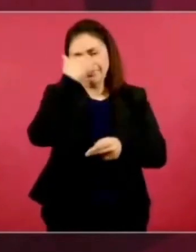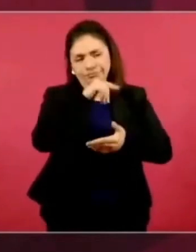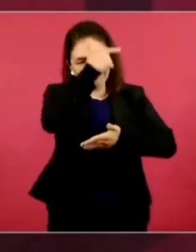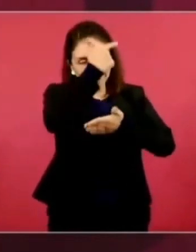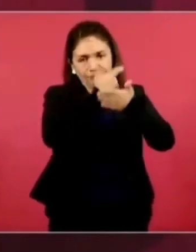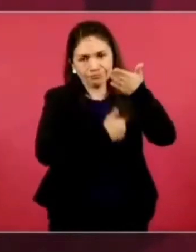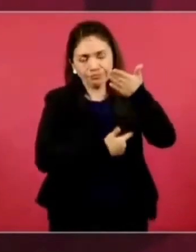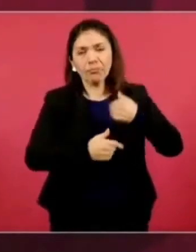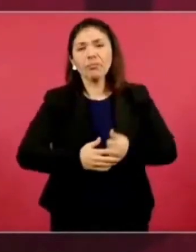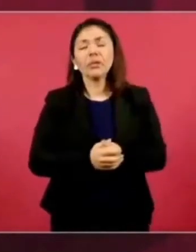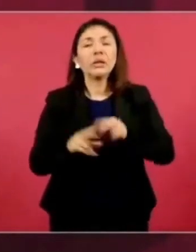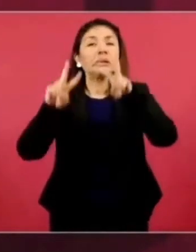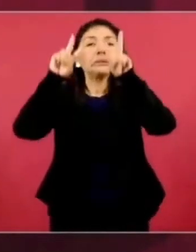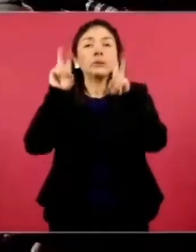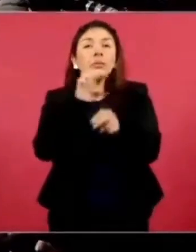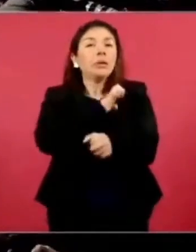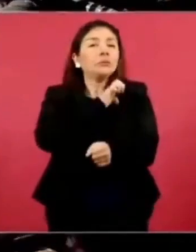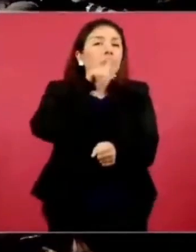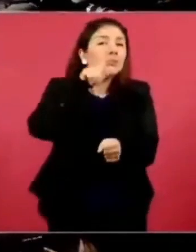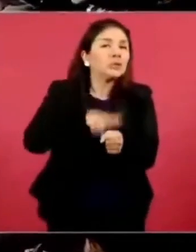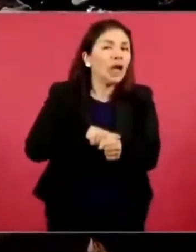los asuntos especiales,